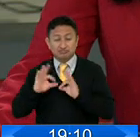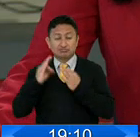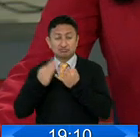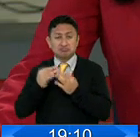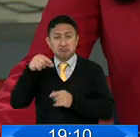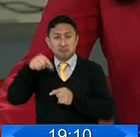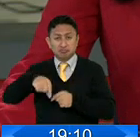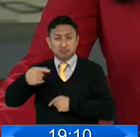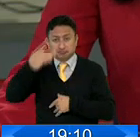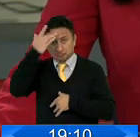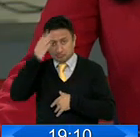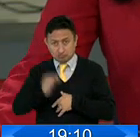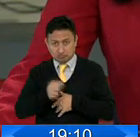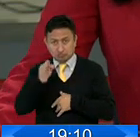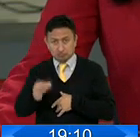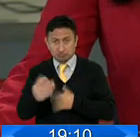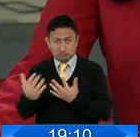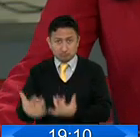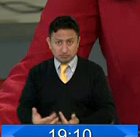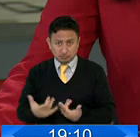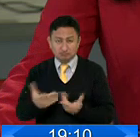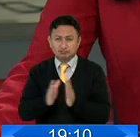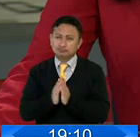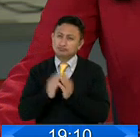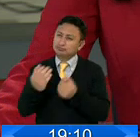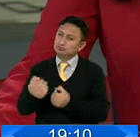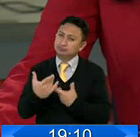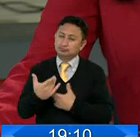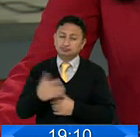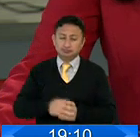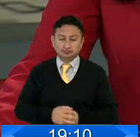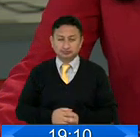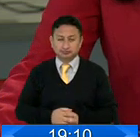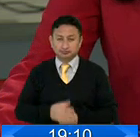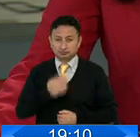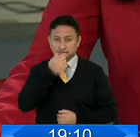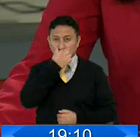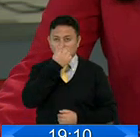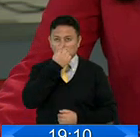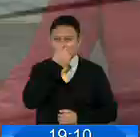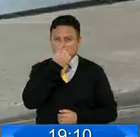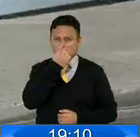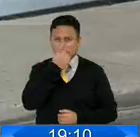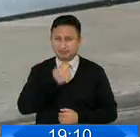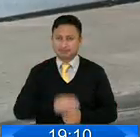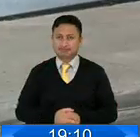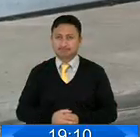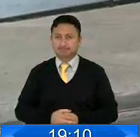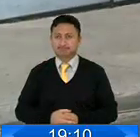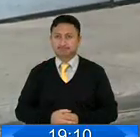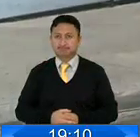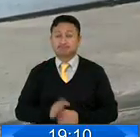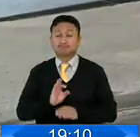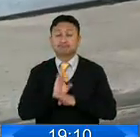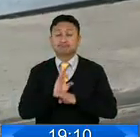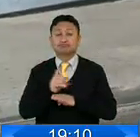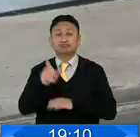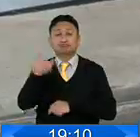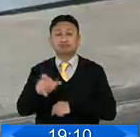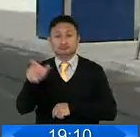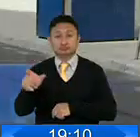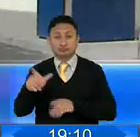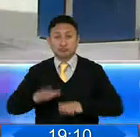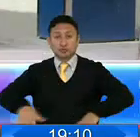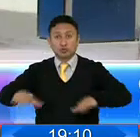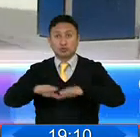de pacientes con COVID-19, quienes solicitaban información de sus seres queridos. Según el testimonio de varios residentes